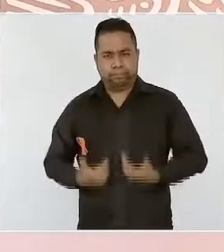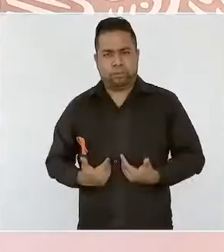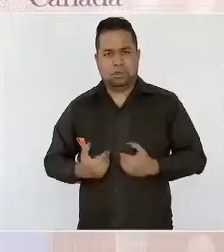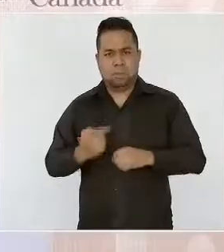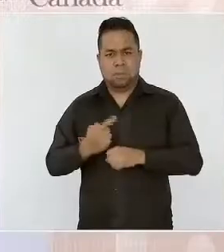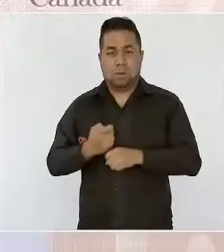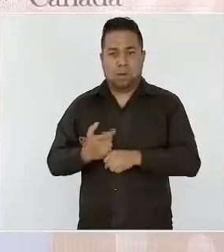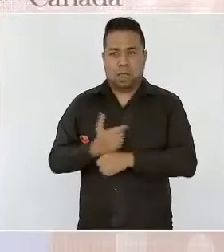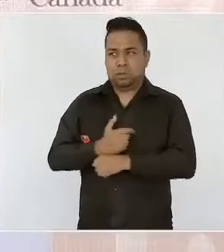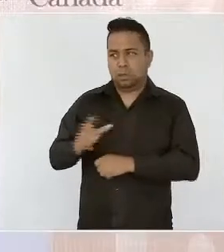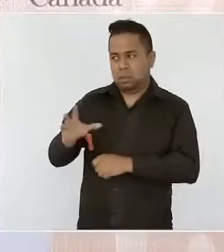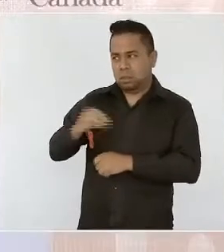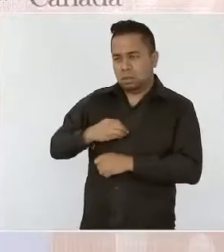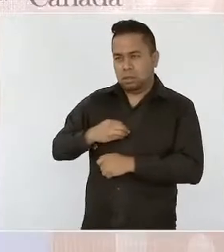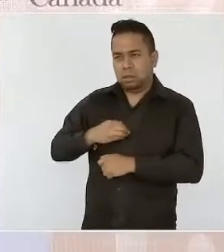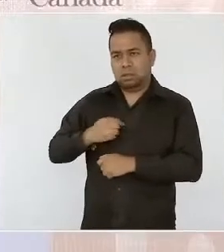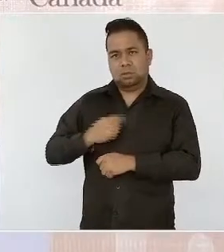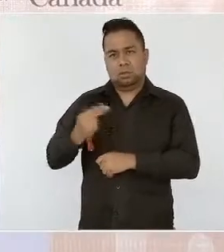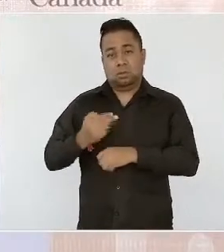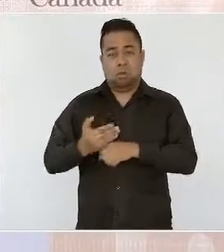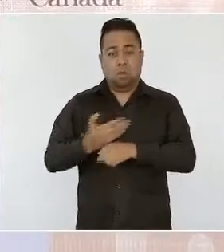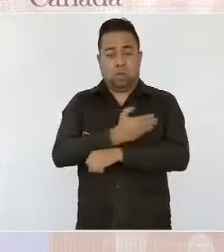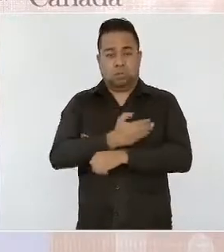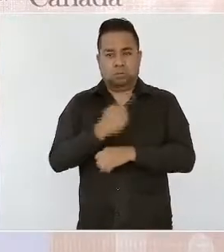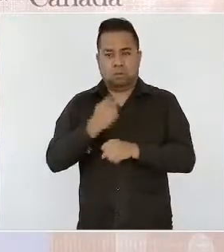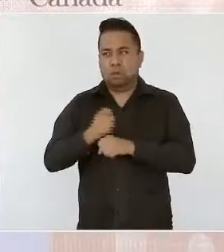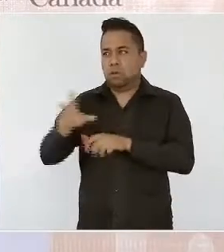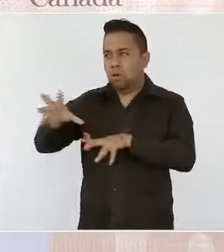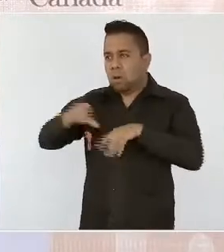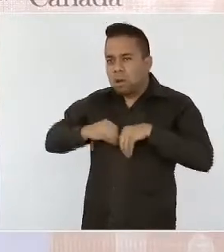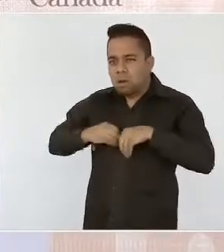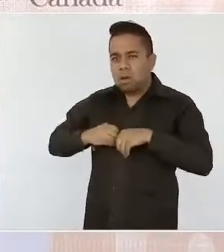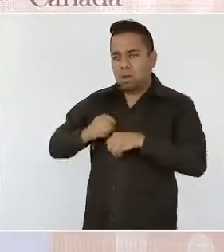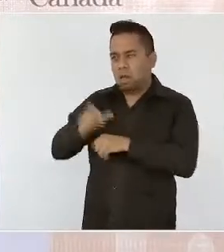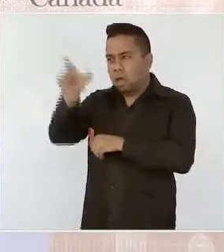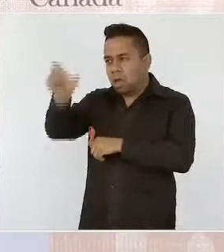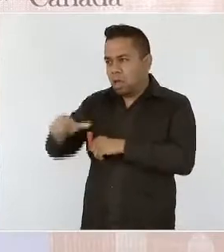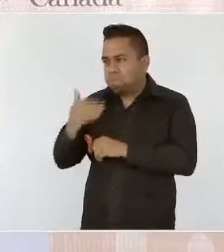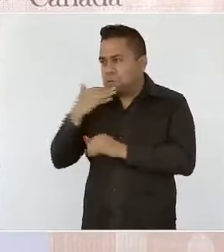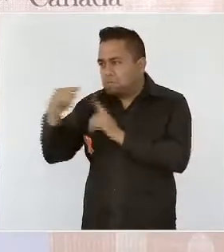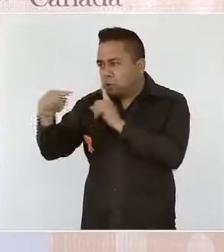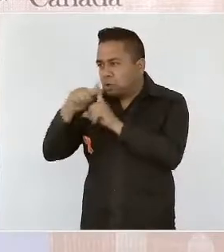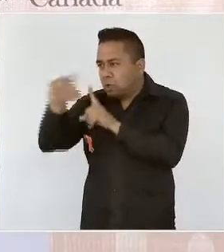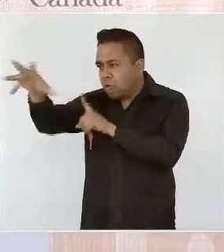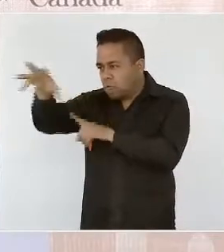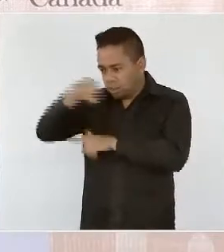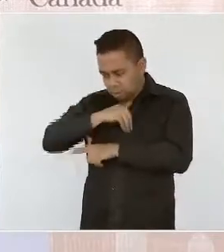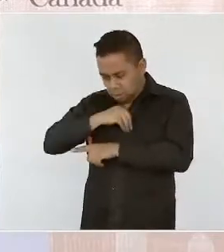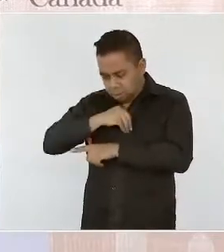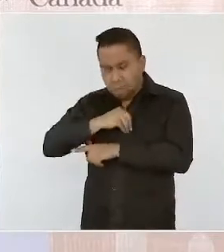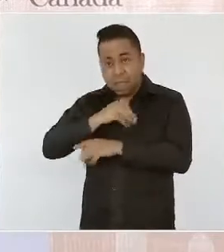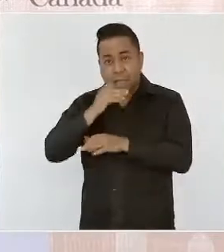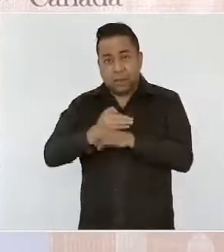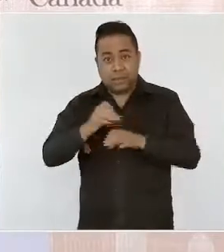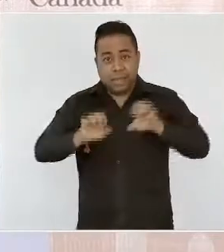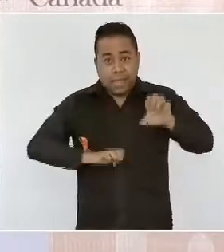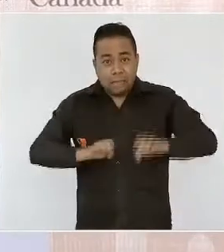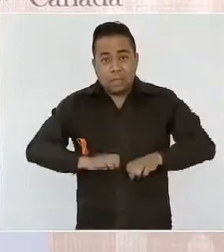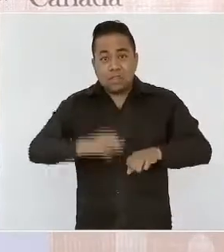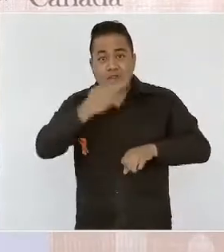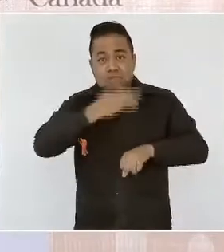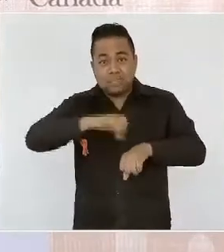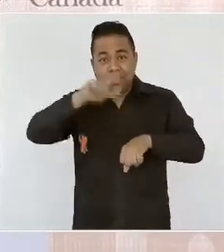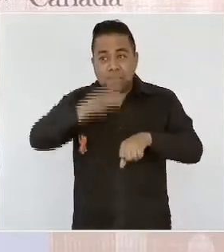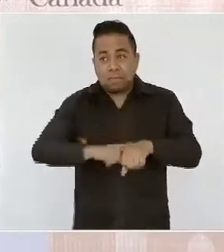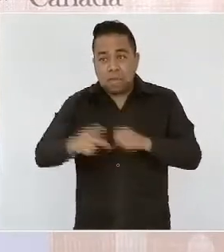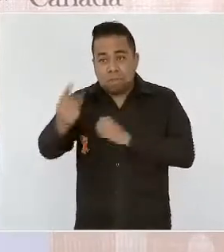Para todo ello requerimos imitación y requerimos buenos modelos. Y la idea de este fandango, la idea de venir aquí